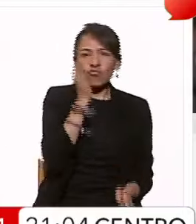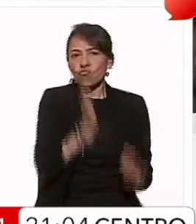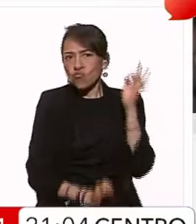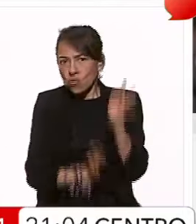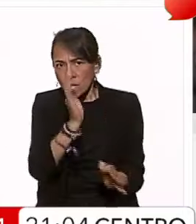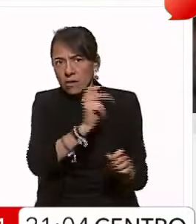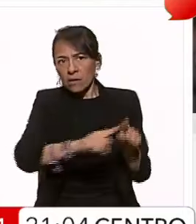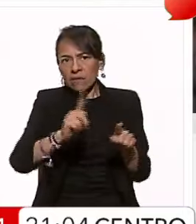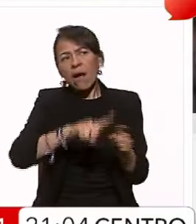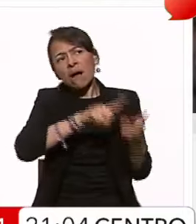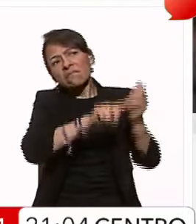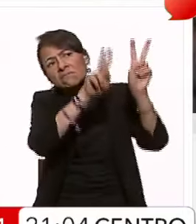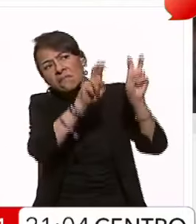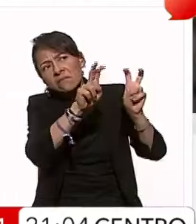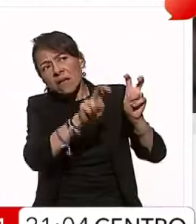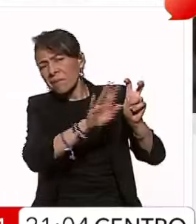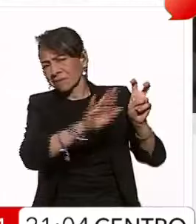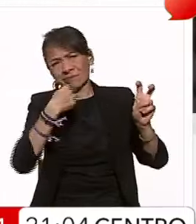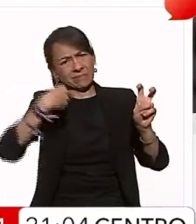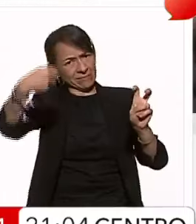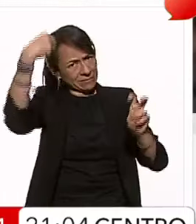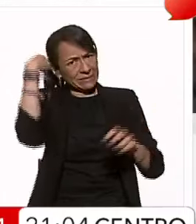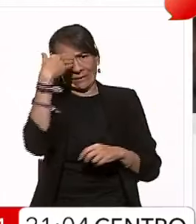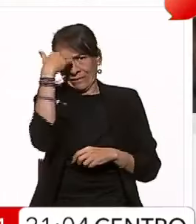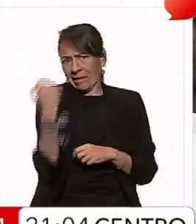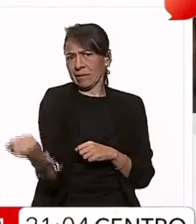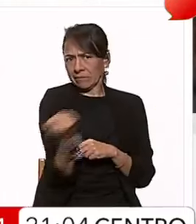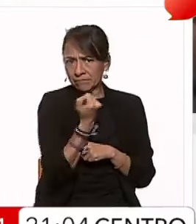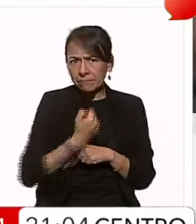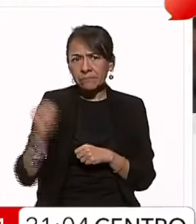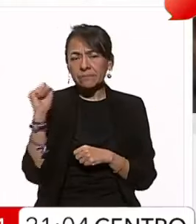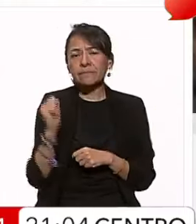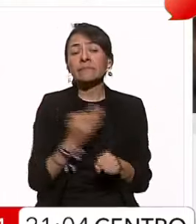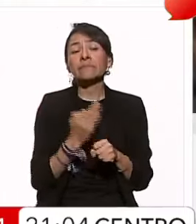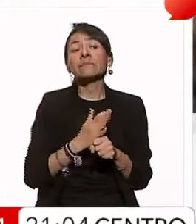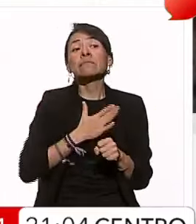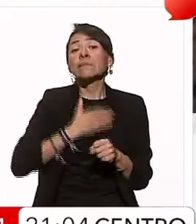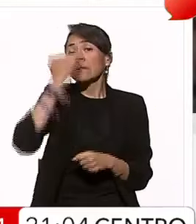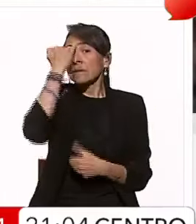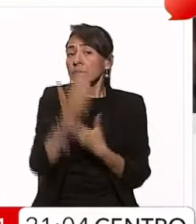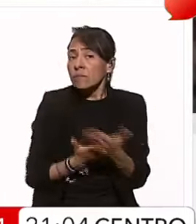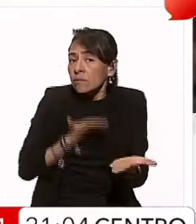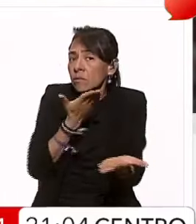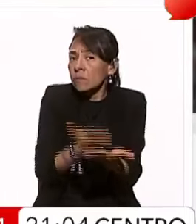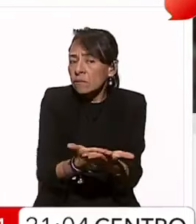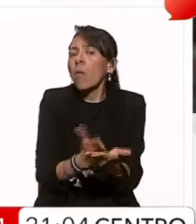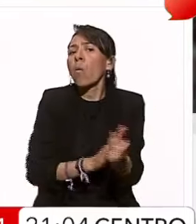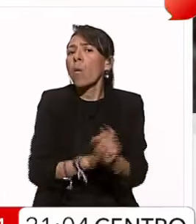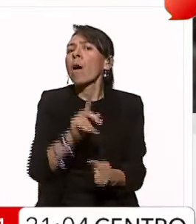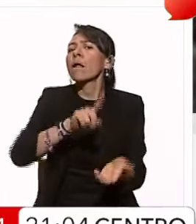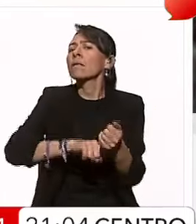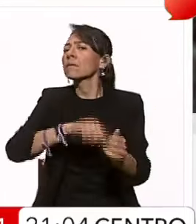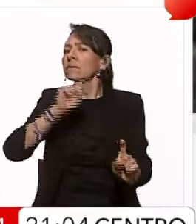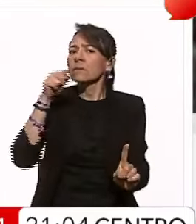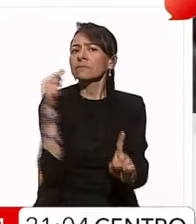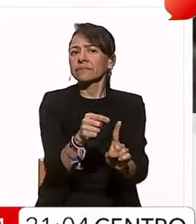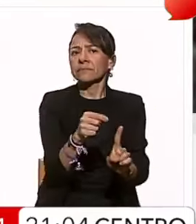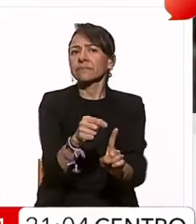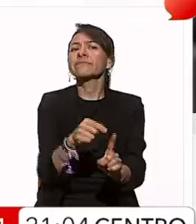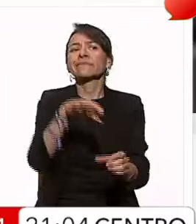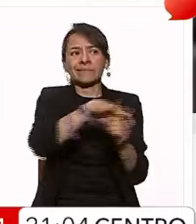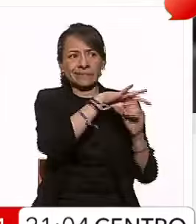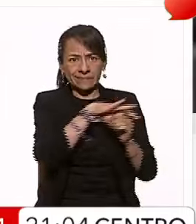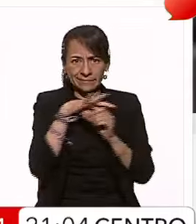a juzgar la elección progresiva sobre la que gira mi propuesta consiste en la aplicación de elecciones